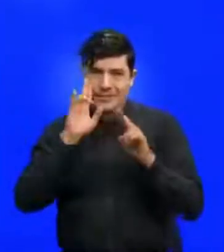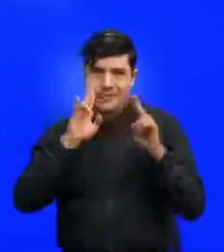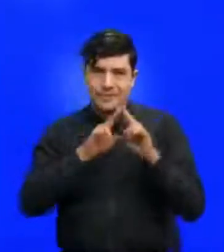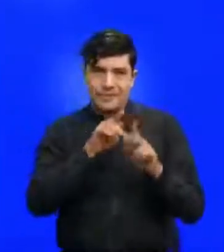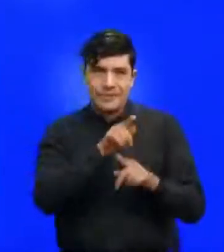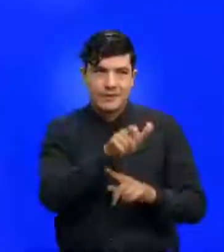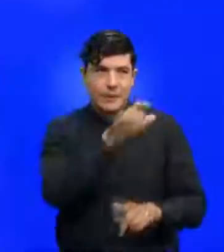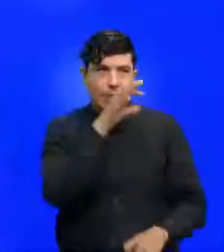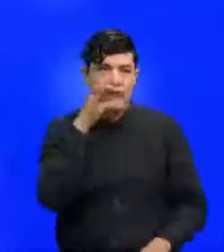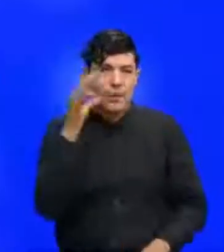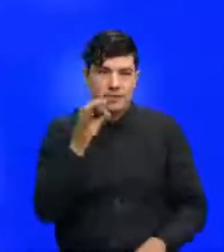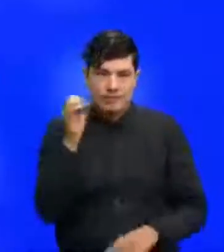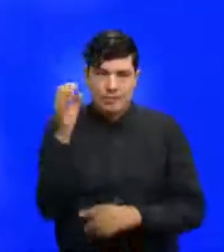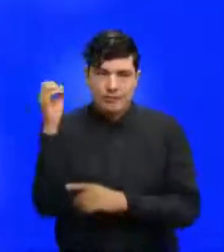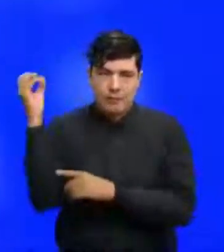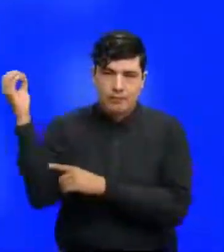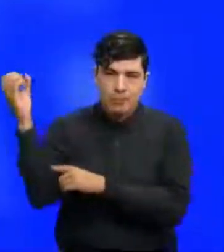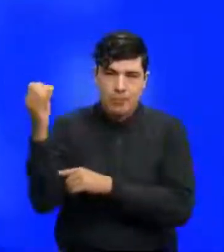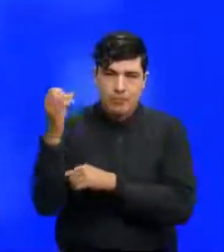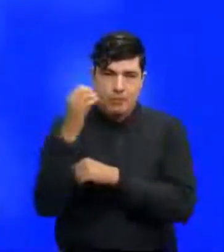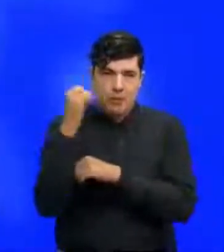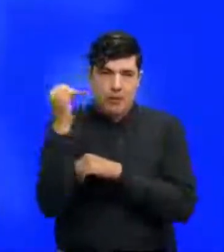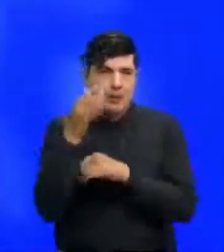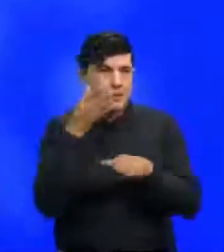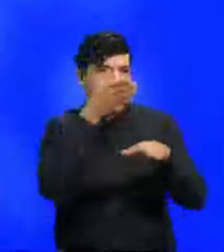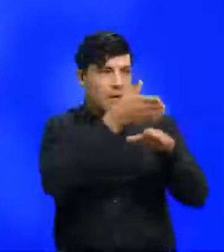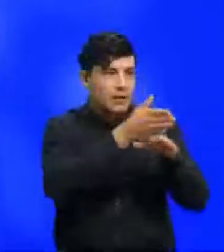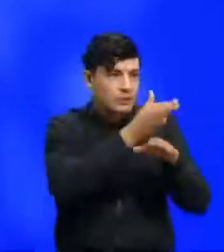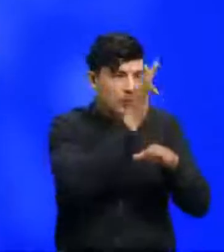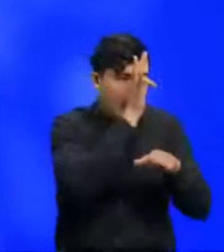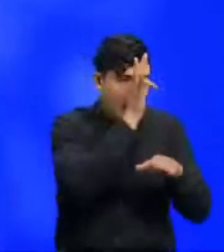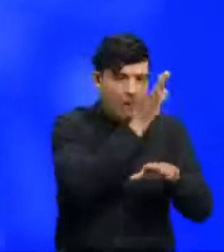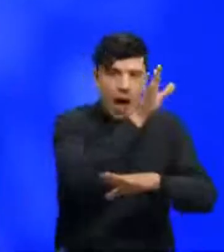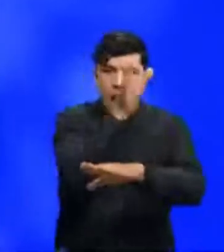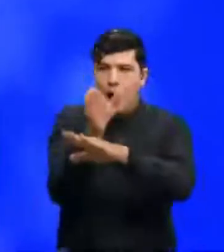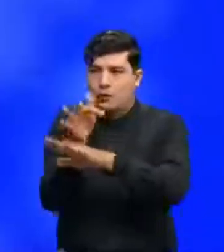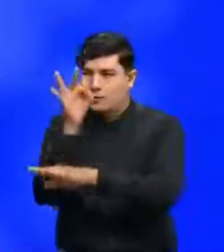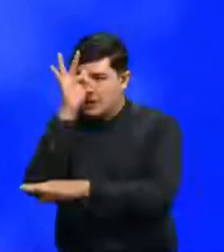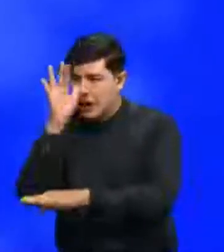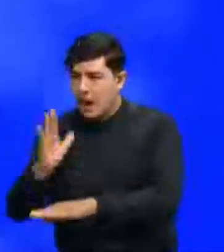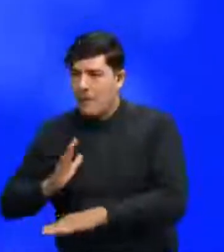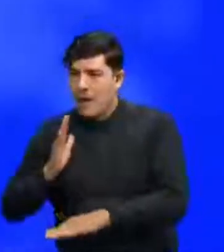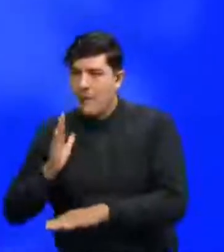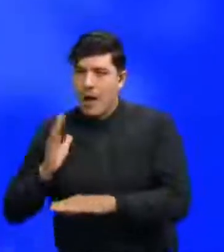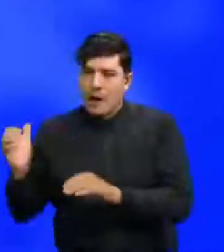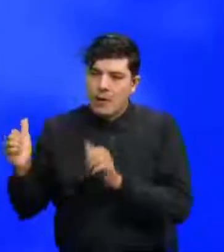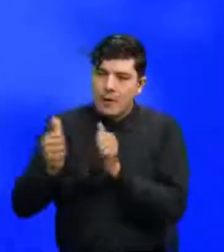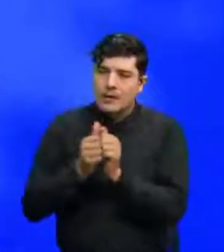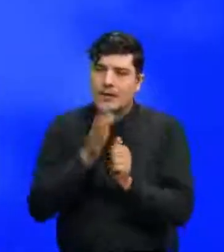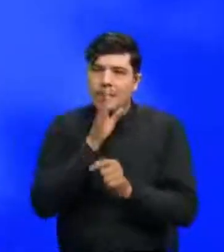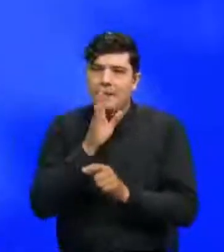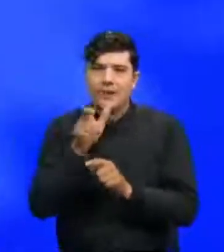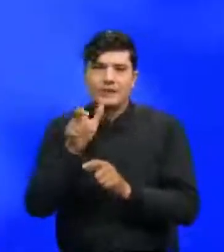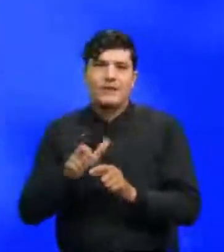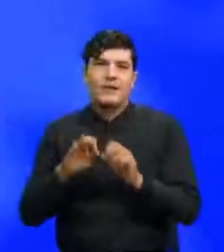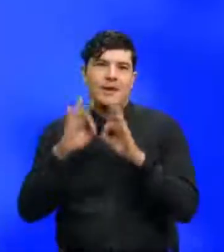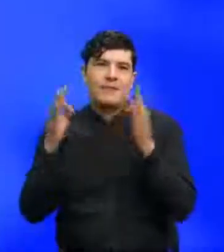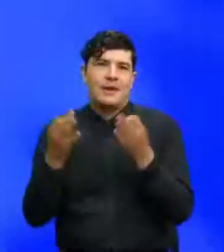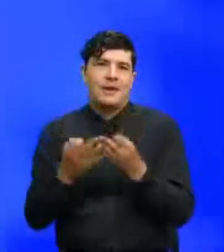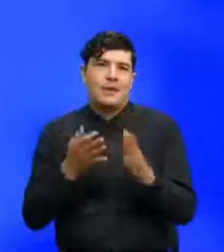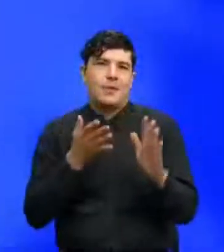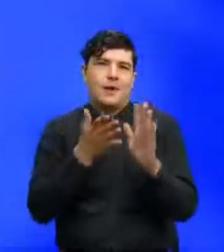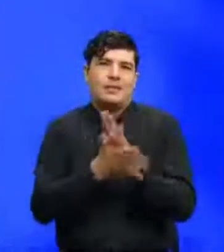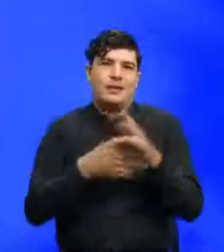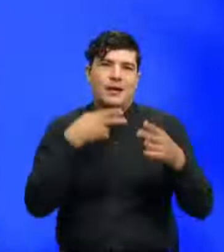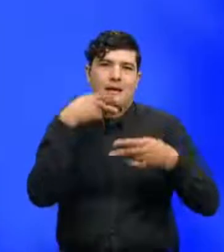hizo este hombre en ambulancia por clínicas y hospitales del área metropolitana, acompañado de una familiar que narró los momentos de angustia al